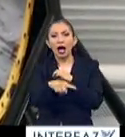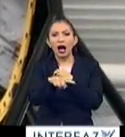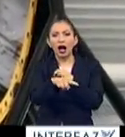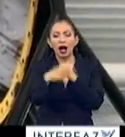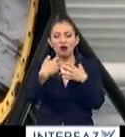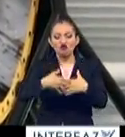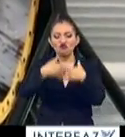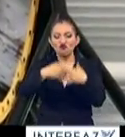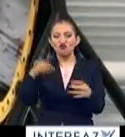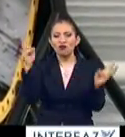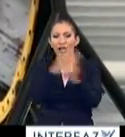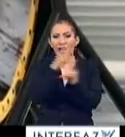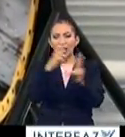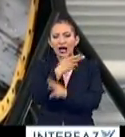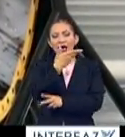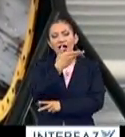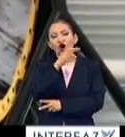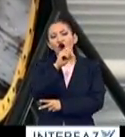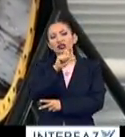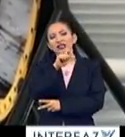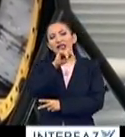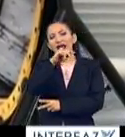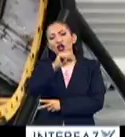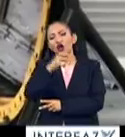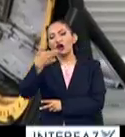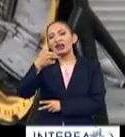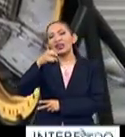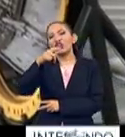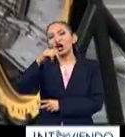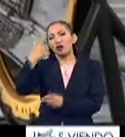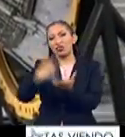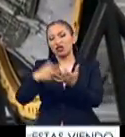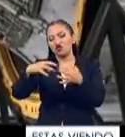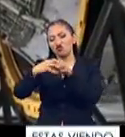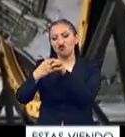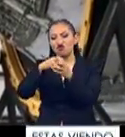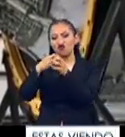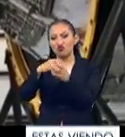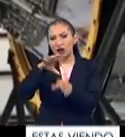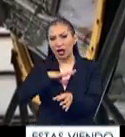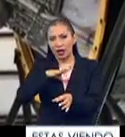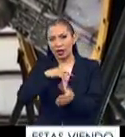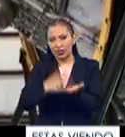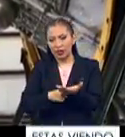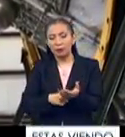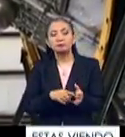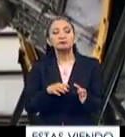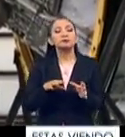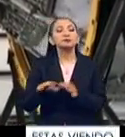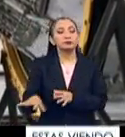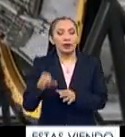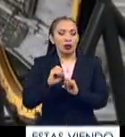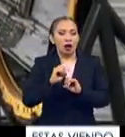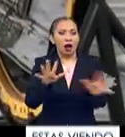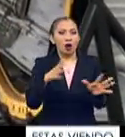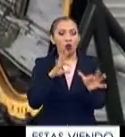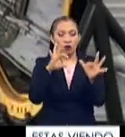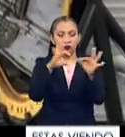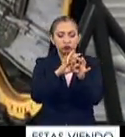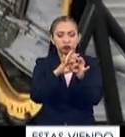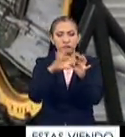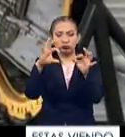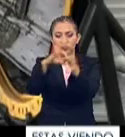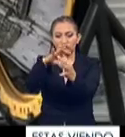activar el oxígeno, hidrógeno y otros combustibles que llevan estos tanques. Y naturalmente estaban